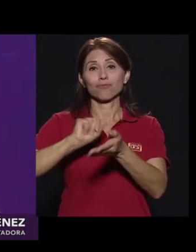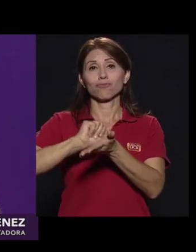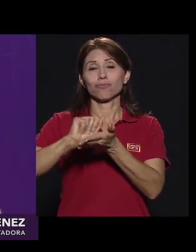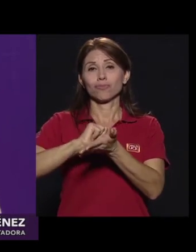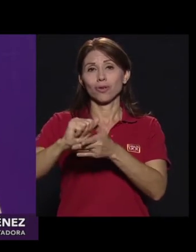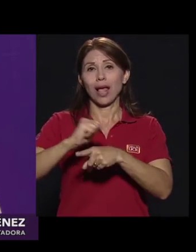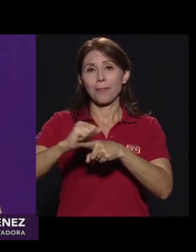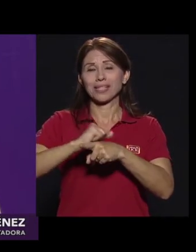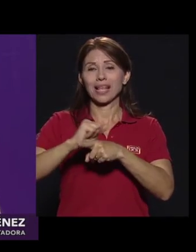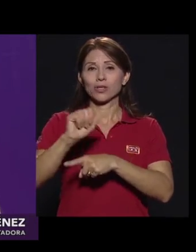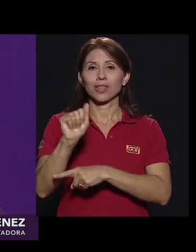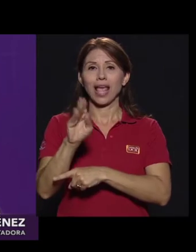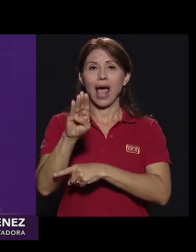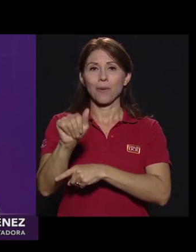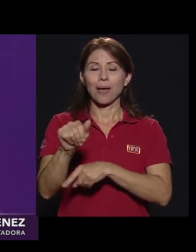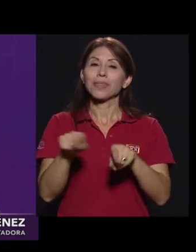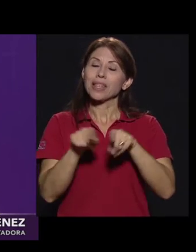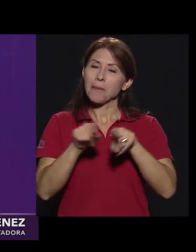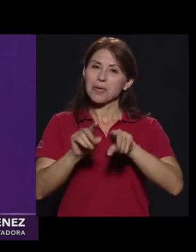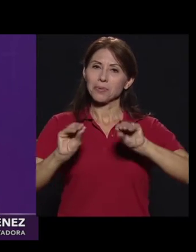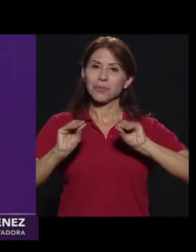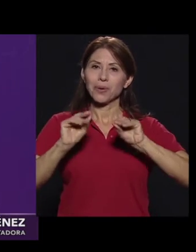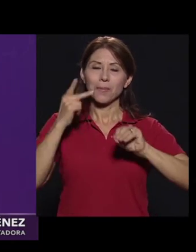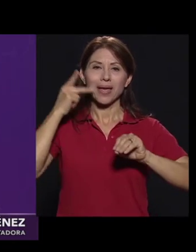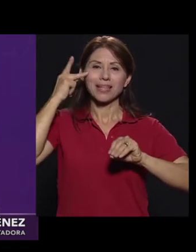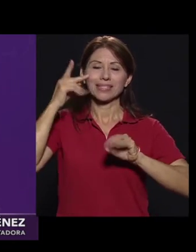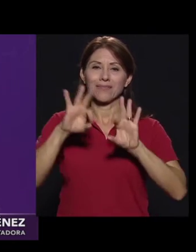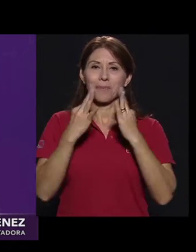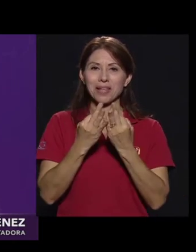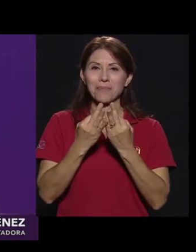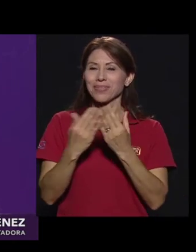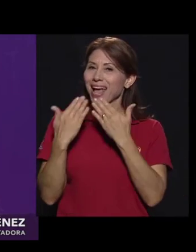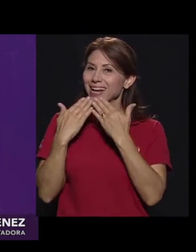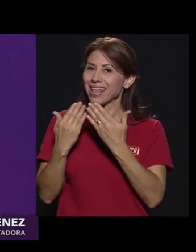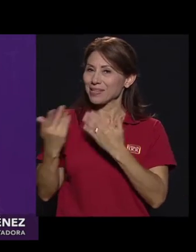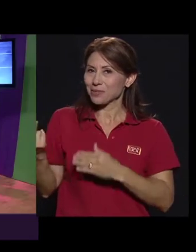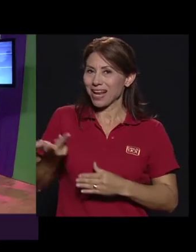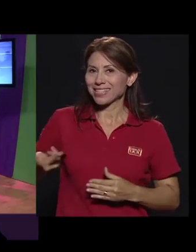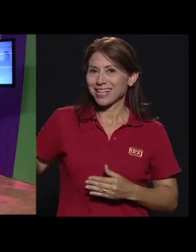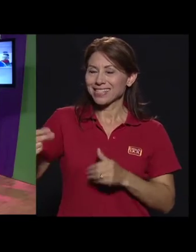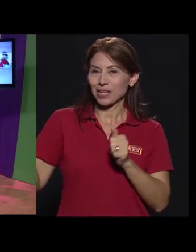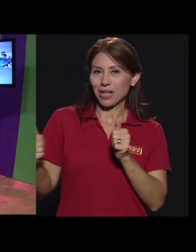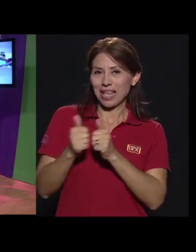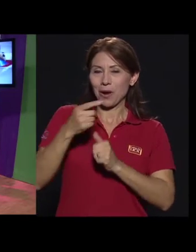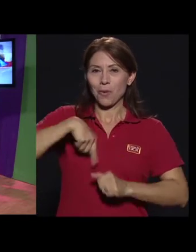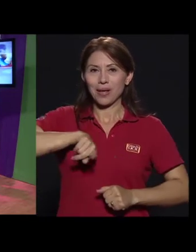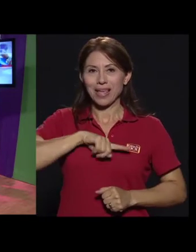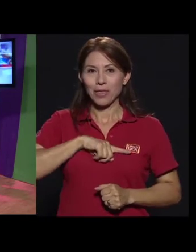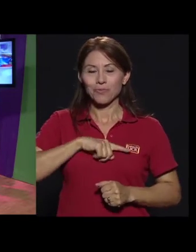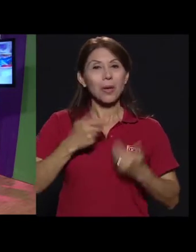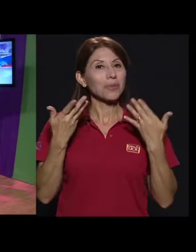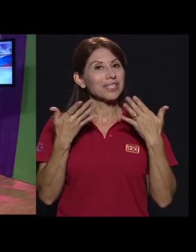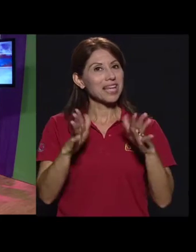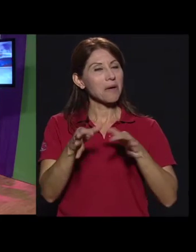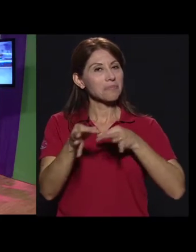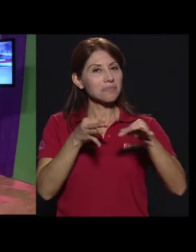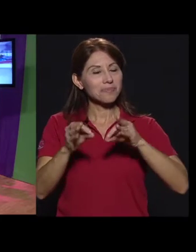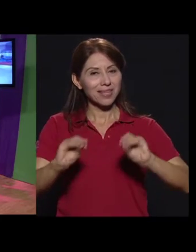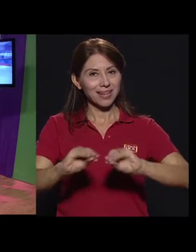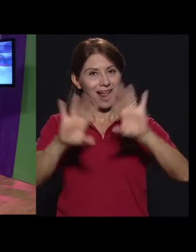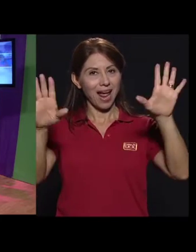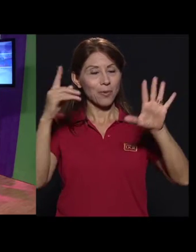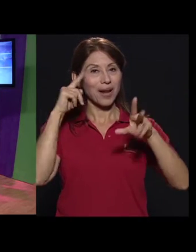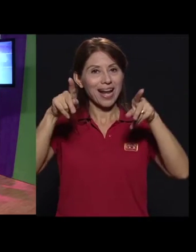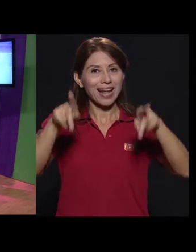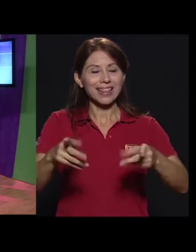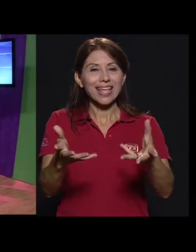también se atienda a los padres de familia, que tienen estas necesidades, pues les agradecemos a las tres muchísimo, que nos hayan acompañado, y pues quedó clara esta opción para